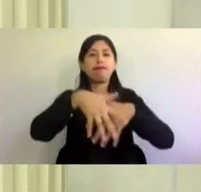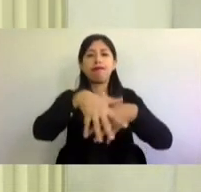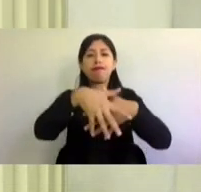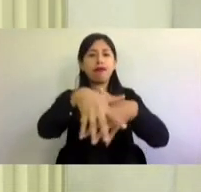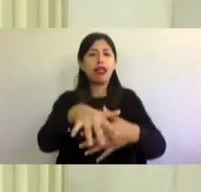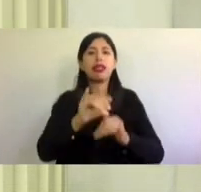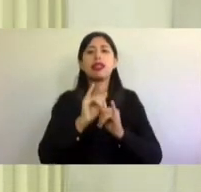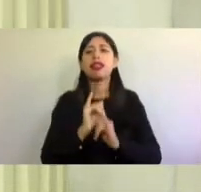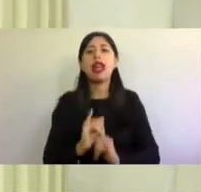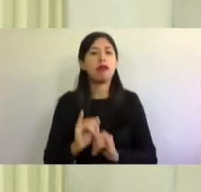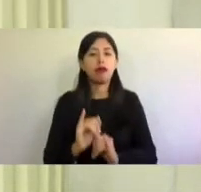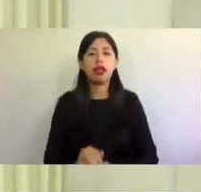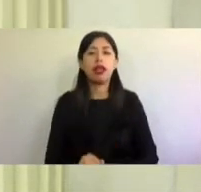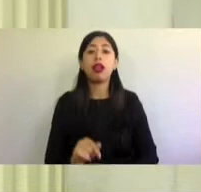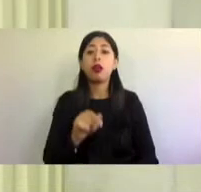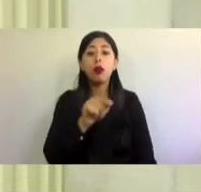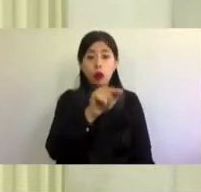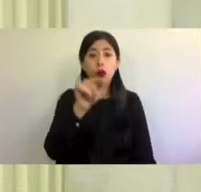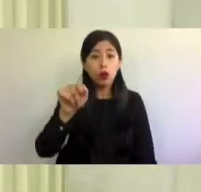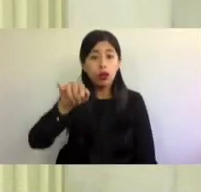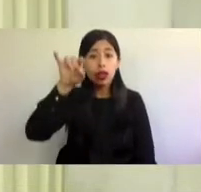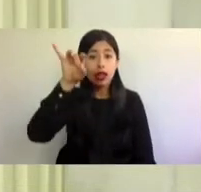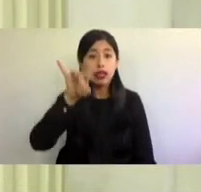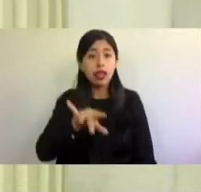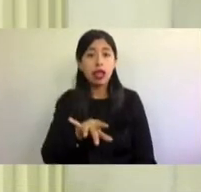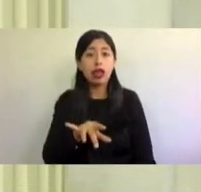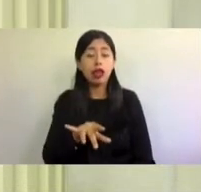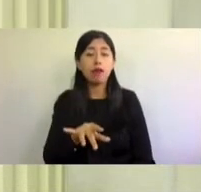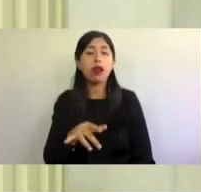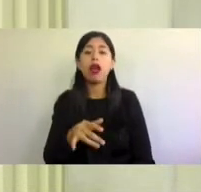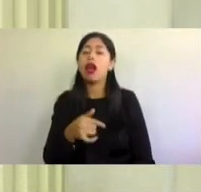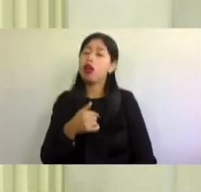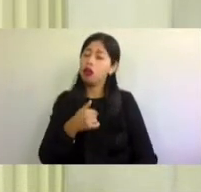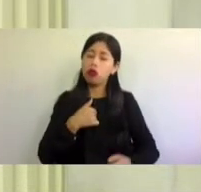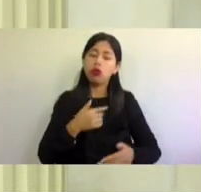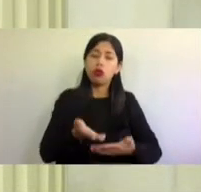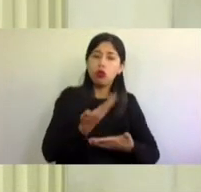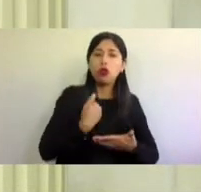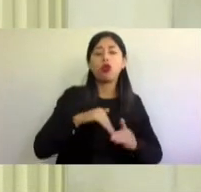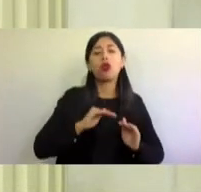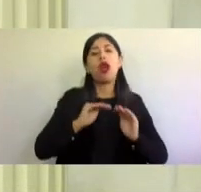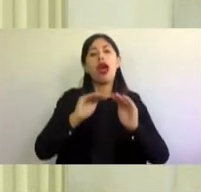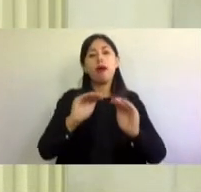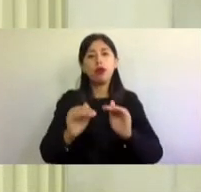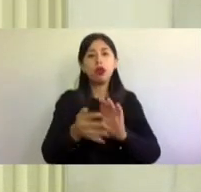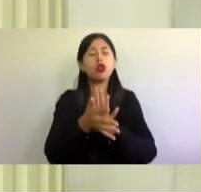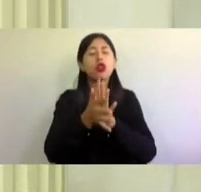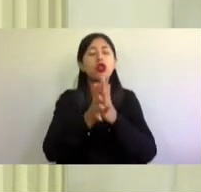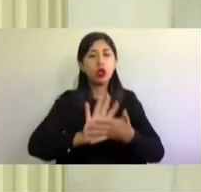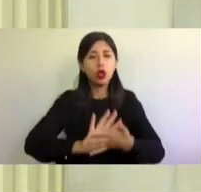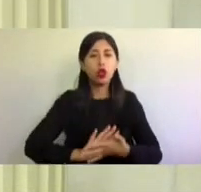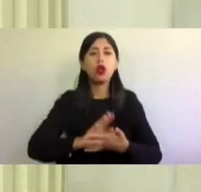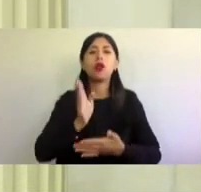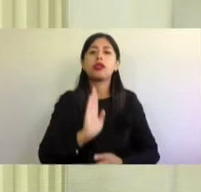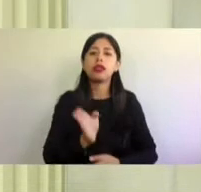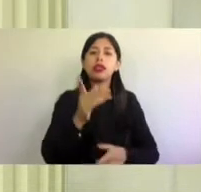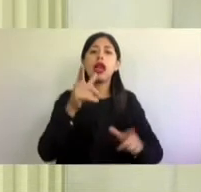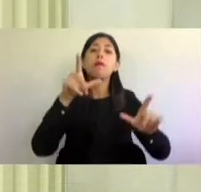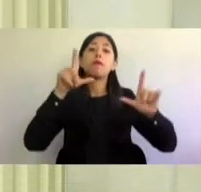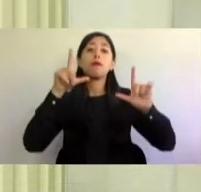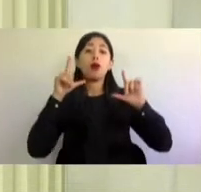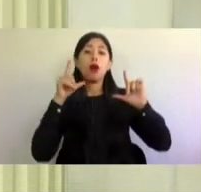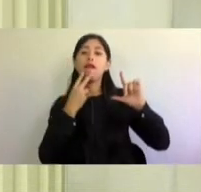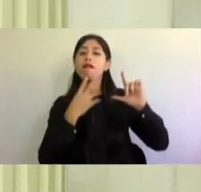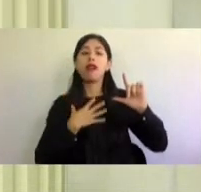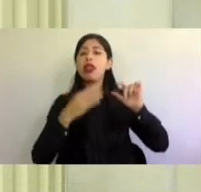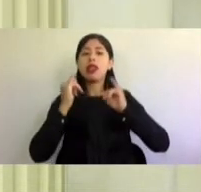cuenten con todo el apoyo para que sigan siendo protagonistas de la vida como lo ha sido a lo largo de toda la